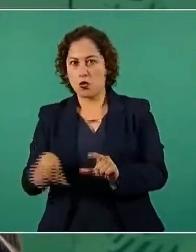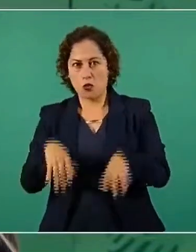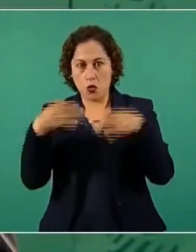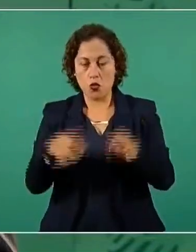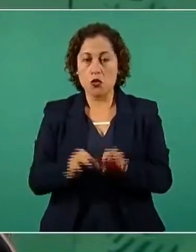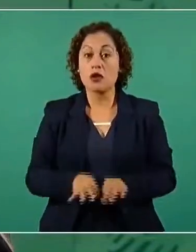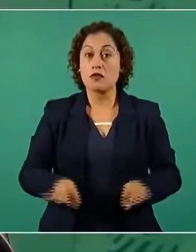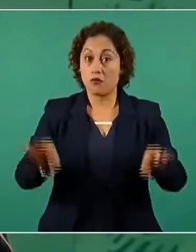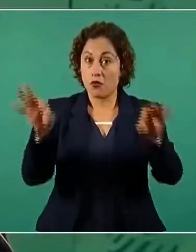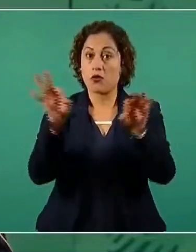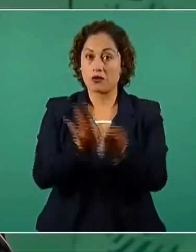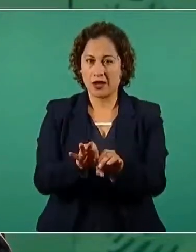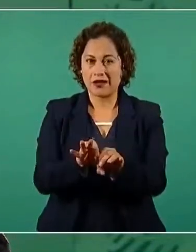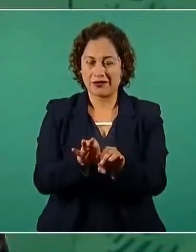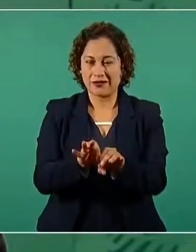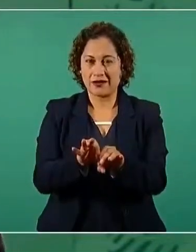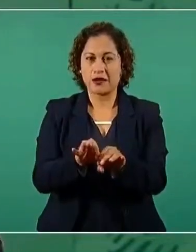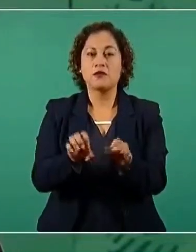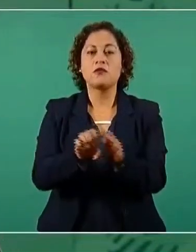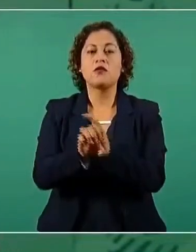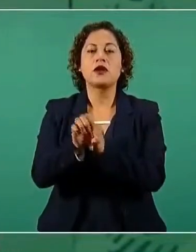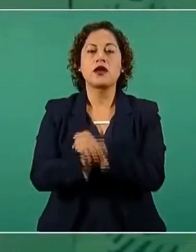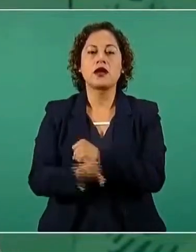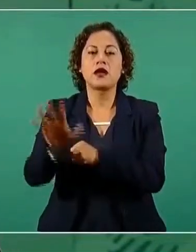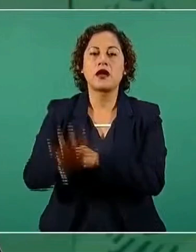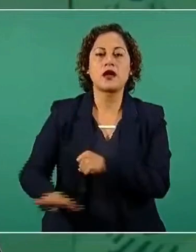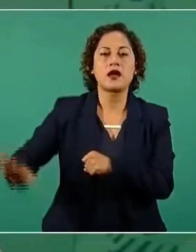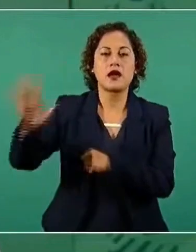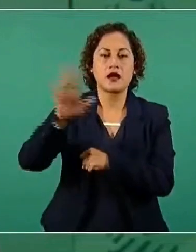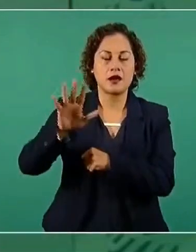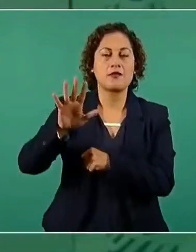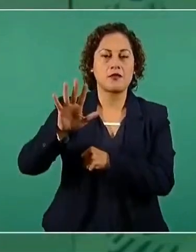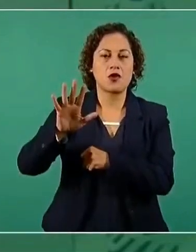bombardean, destruyen Japón y renace